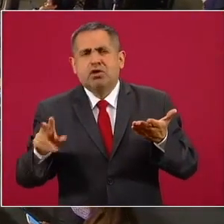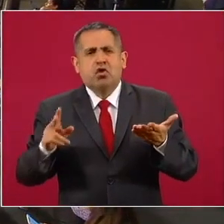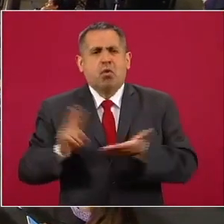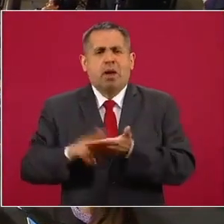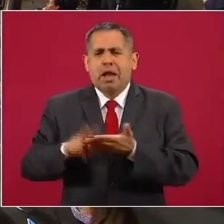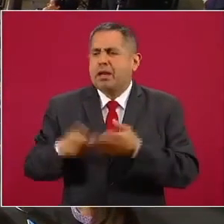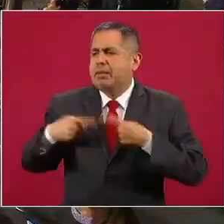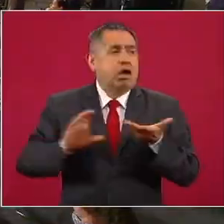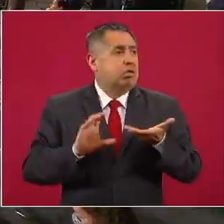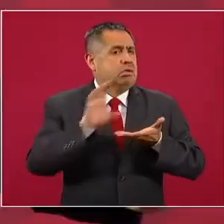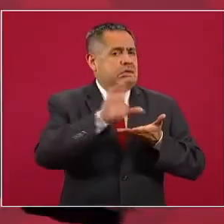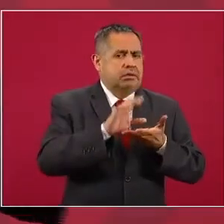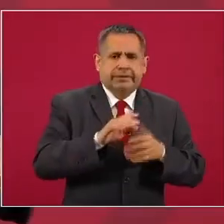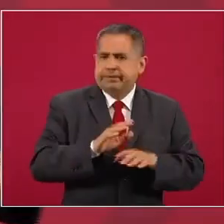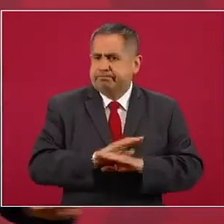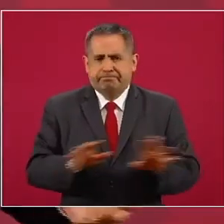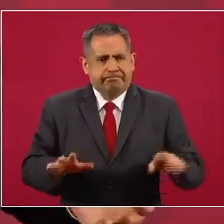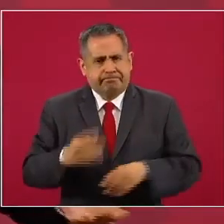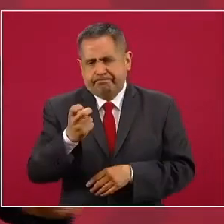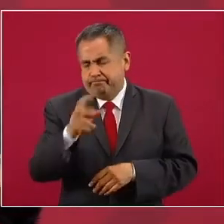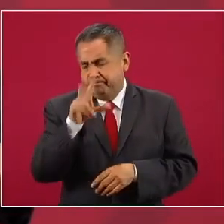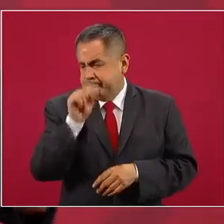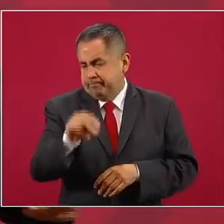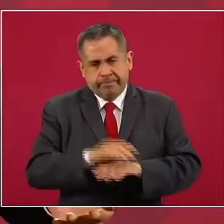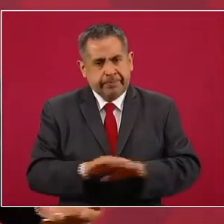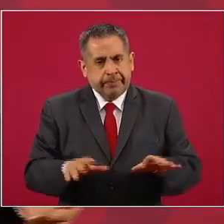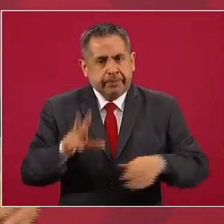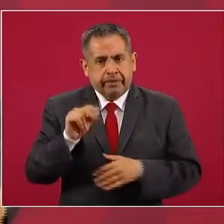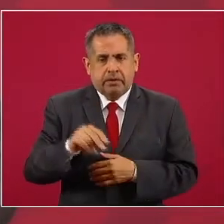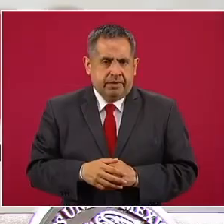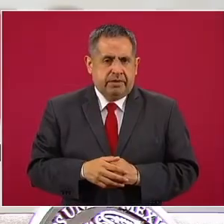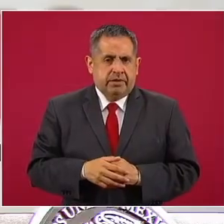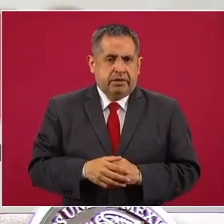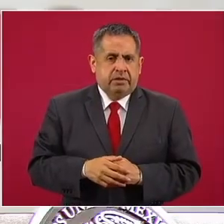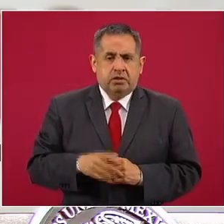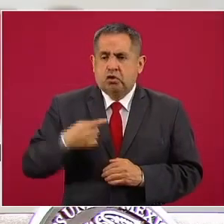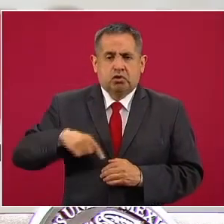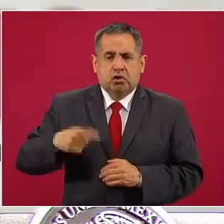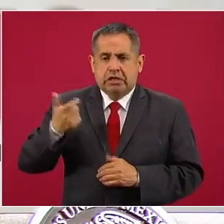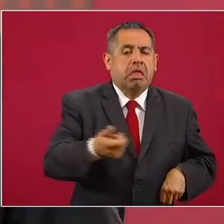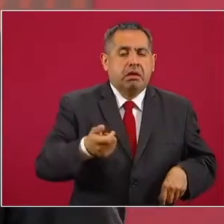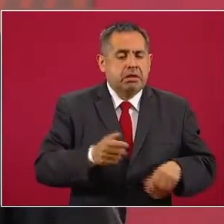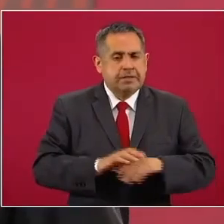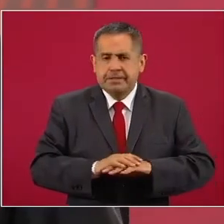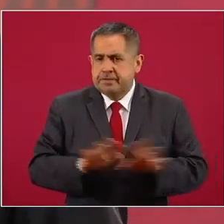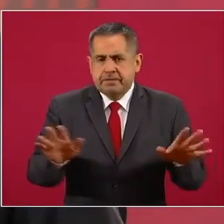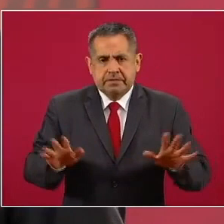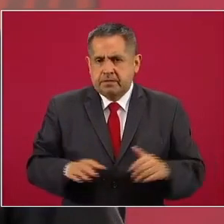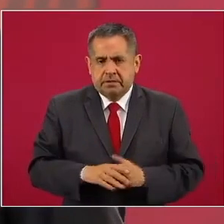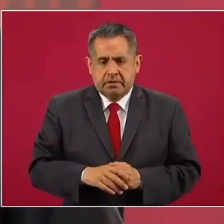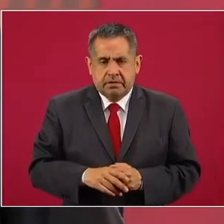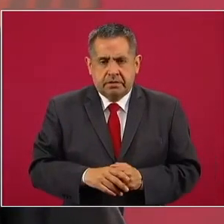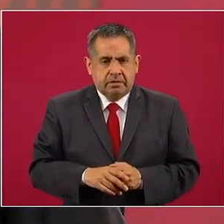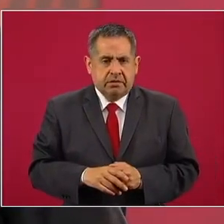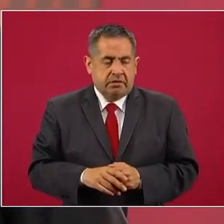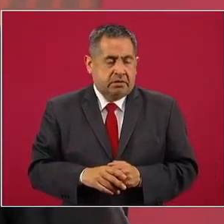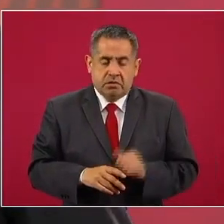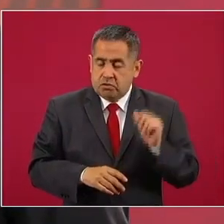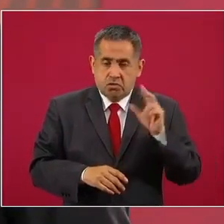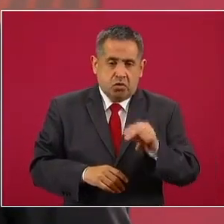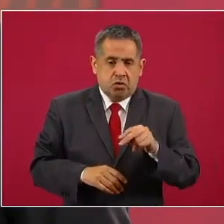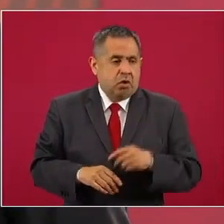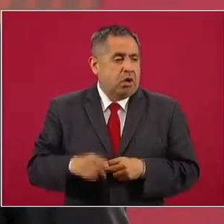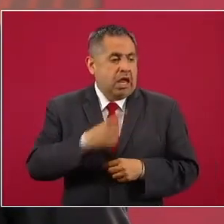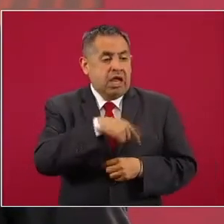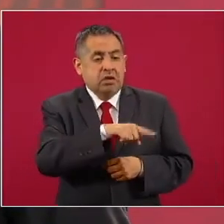Entonces, nosotros no vamos a entregar recursos a los que siempre se